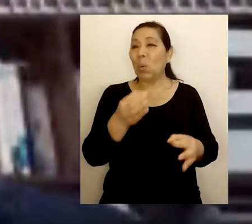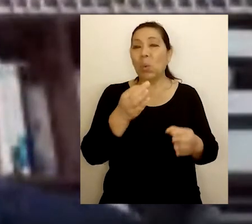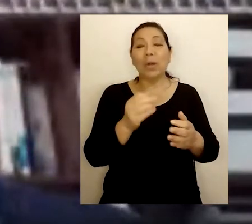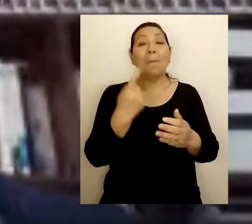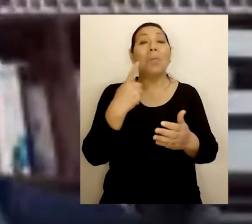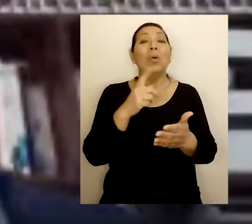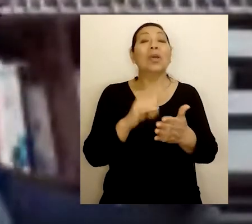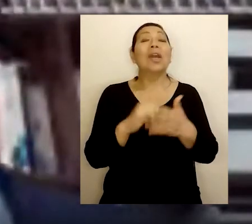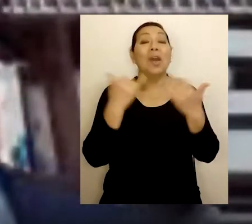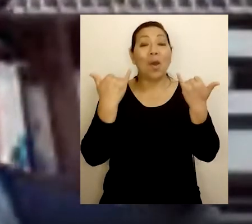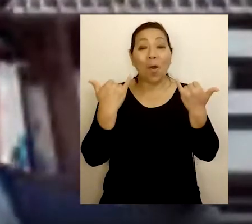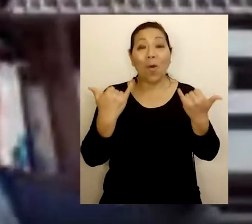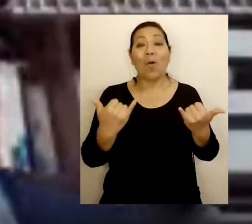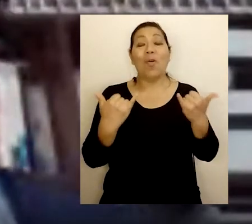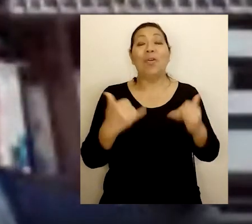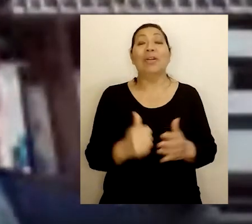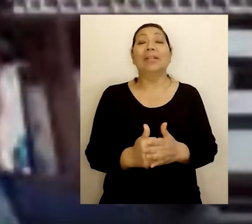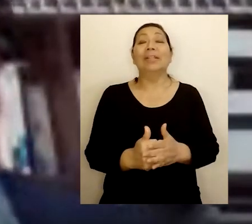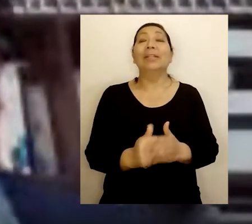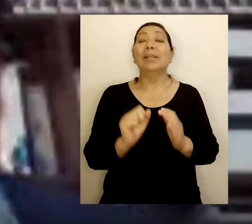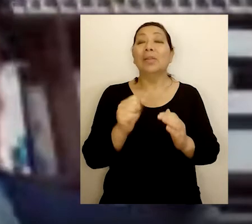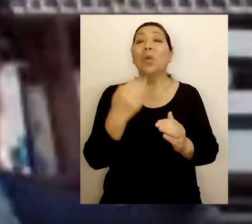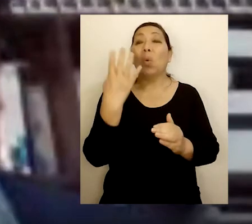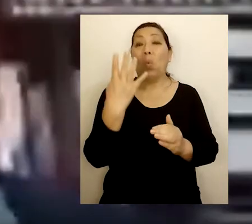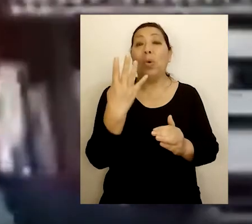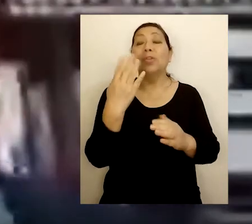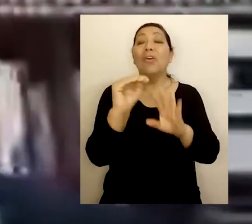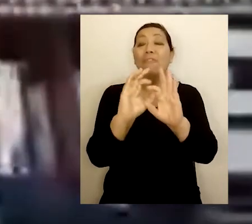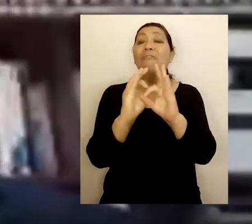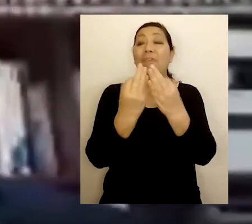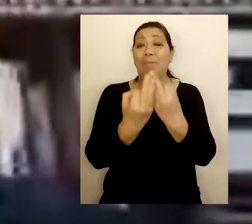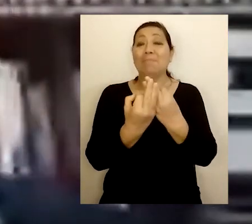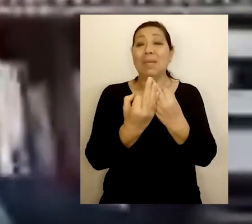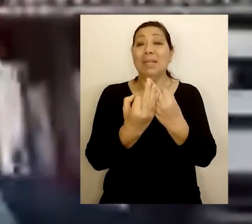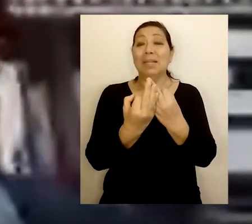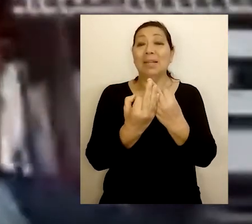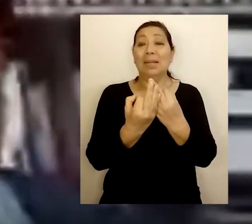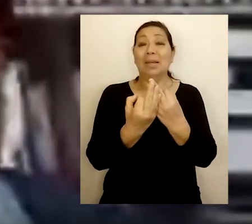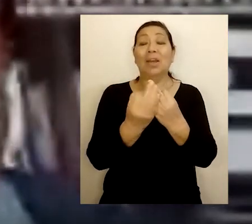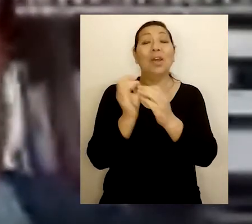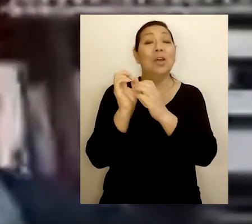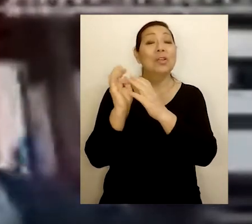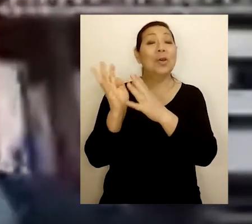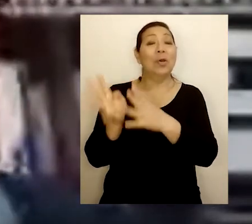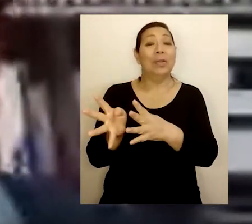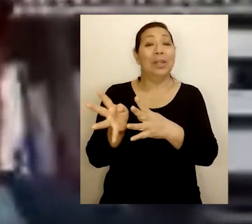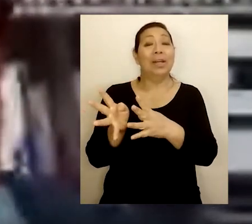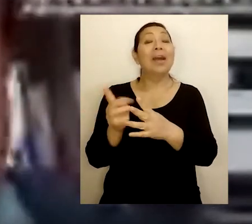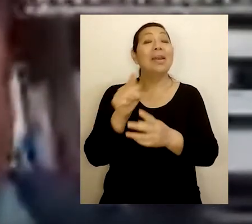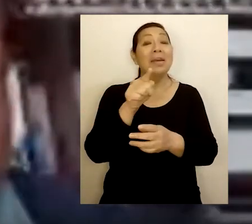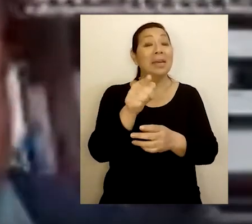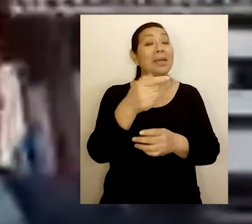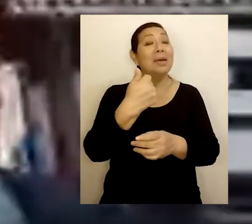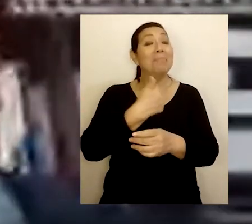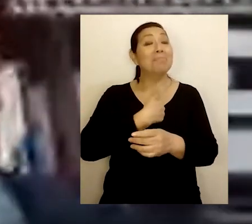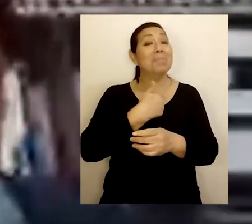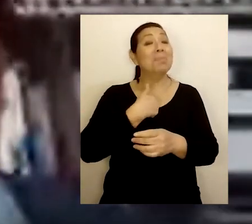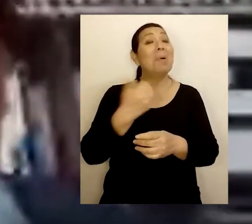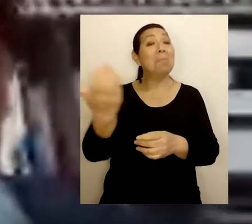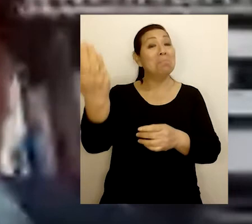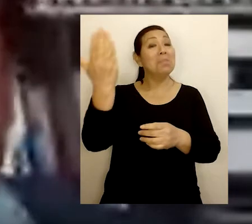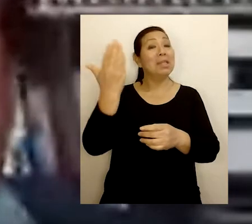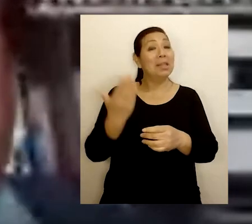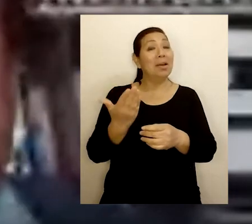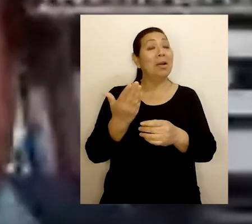jurídica, porque hoy, señora presidenta, existen 4 familias que han sido condenadas y que ellas mismas